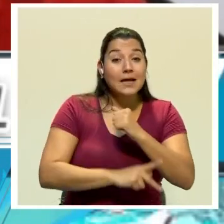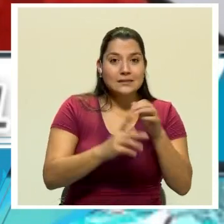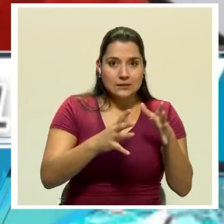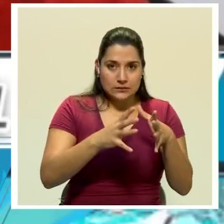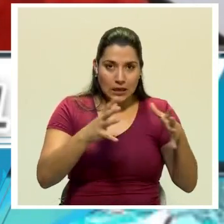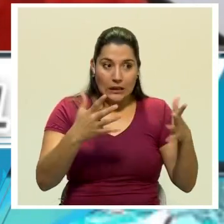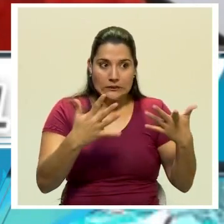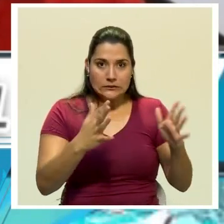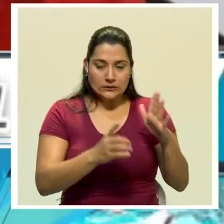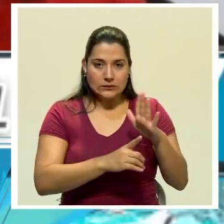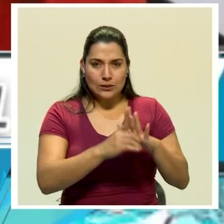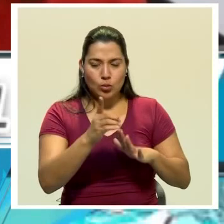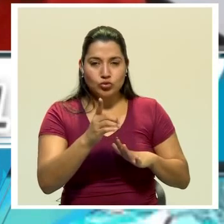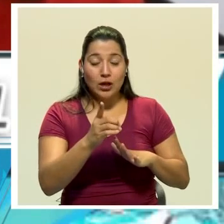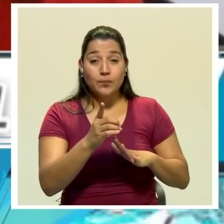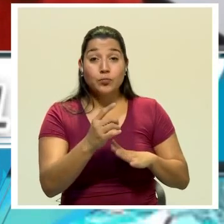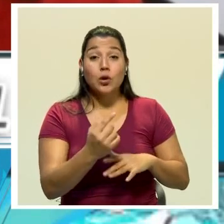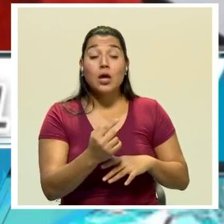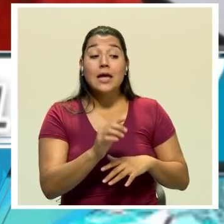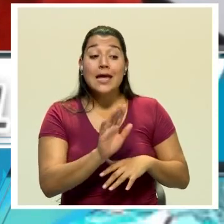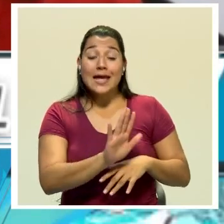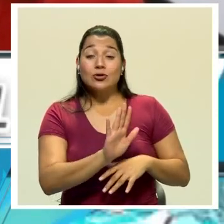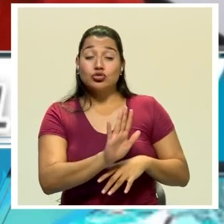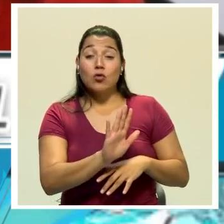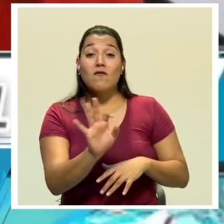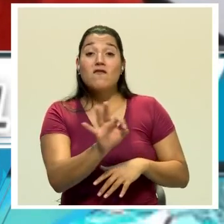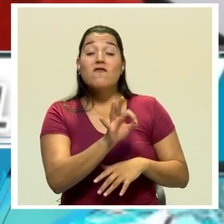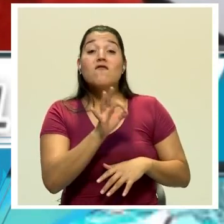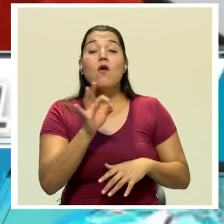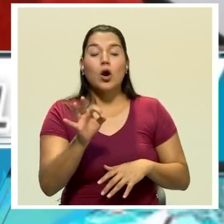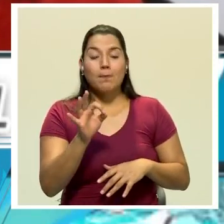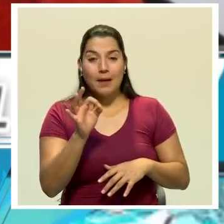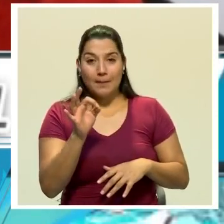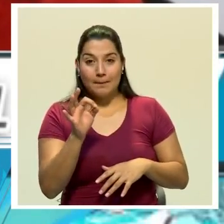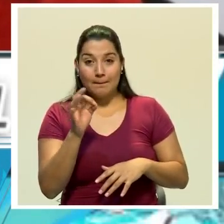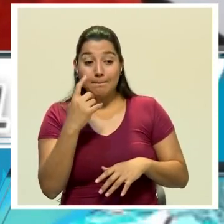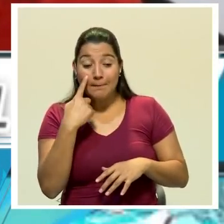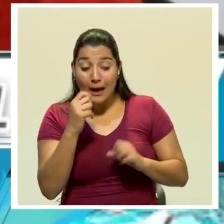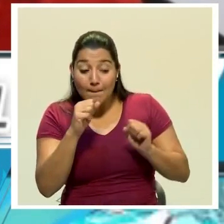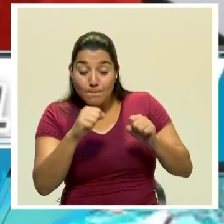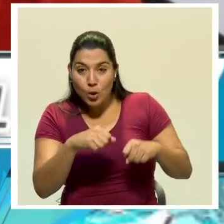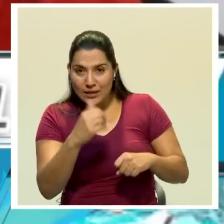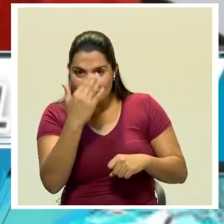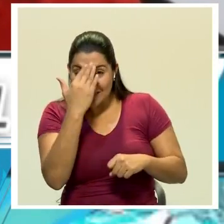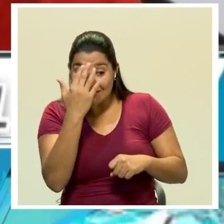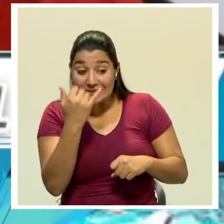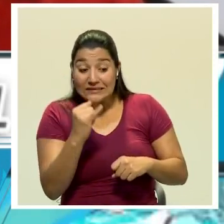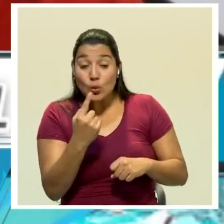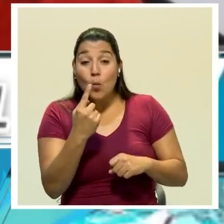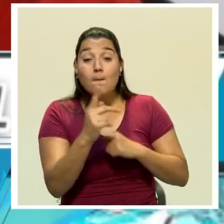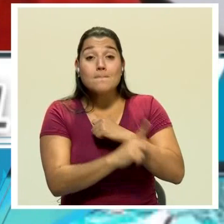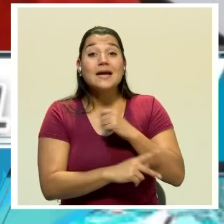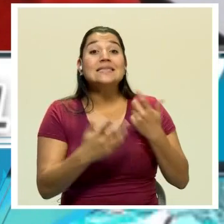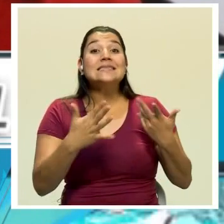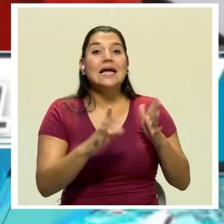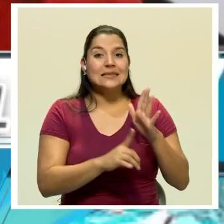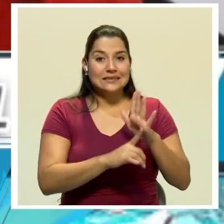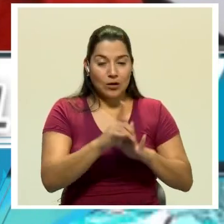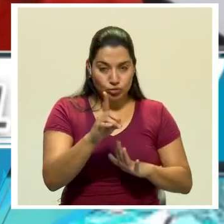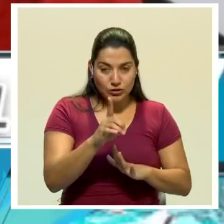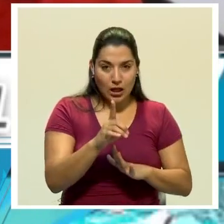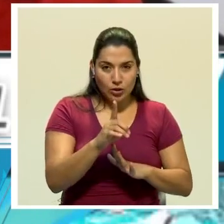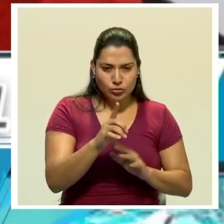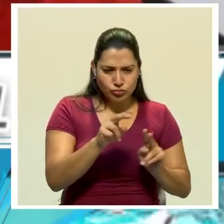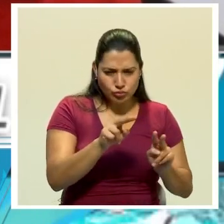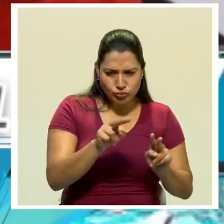desarrollo, una de las formas de medir que un país realmente ya es desarrollado es si usted encuentra